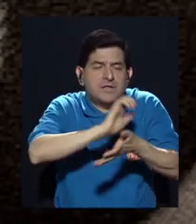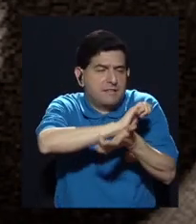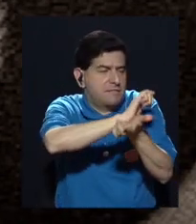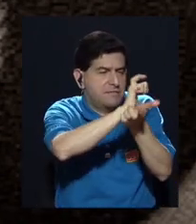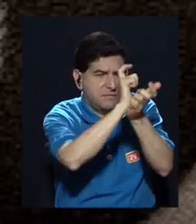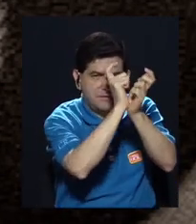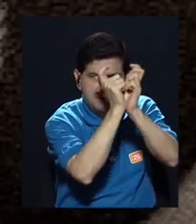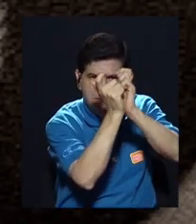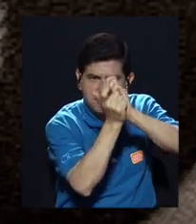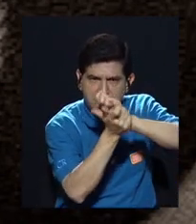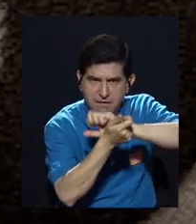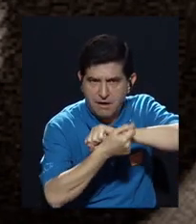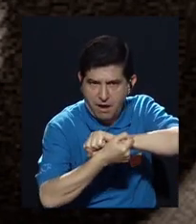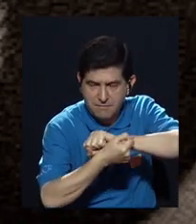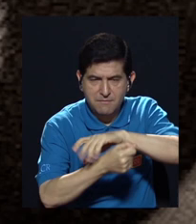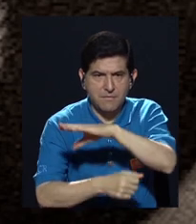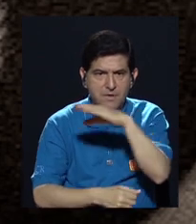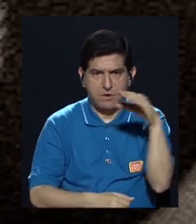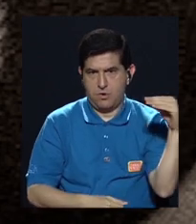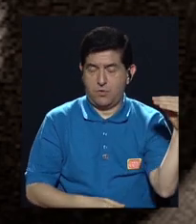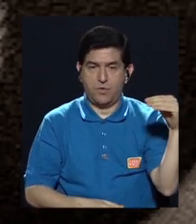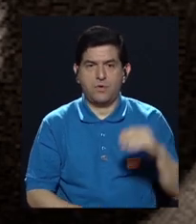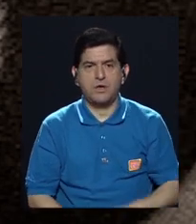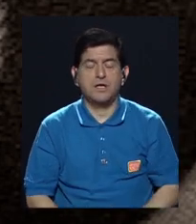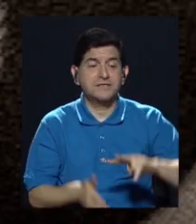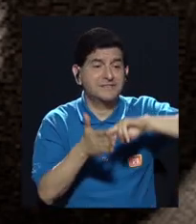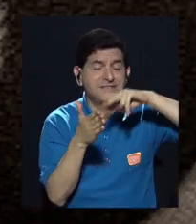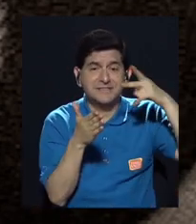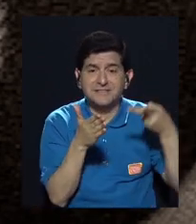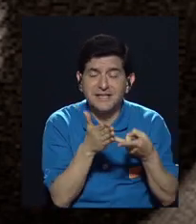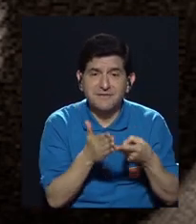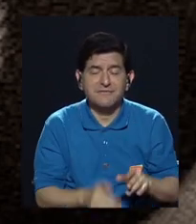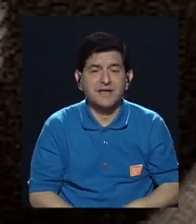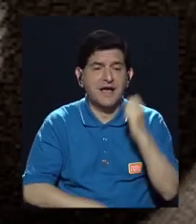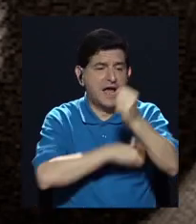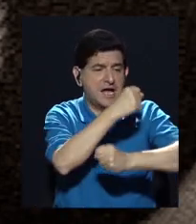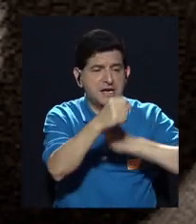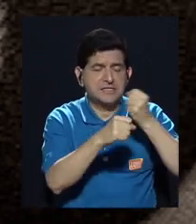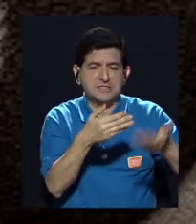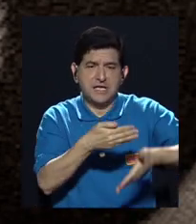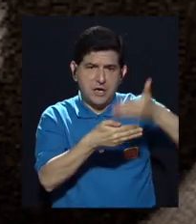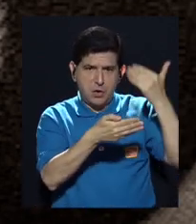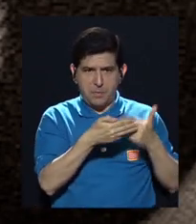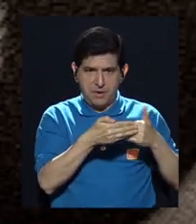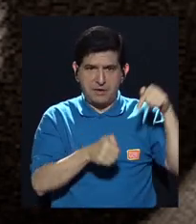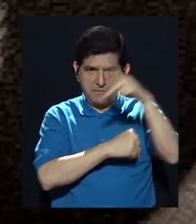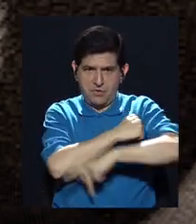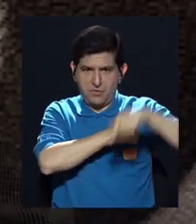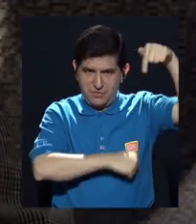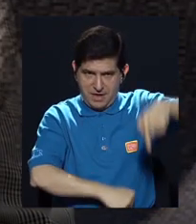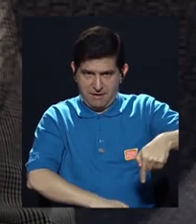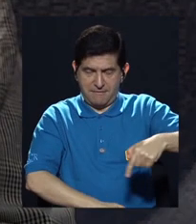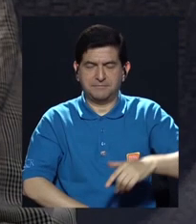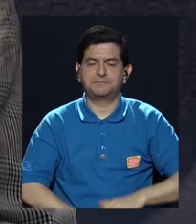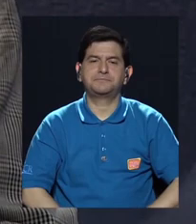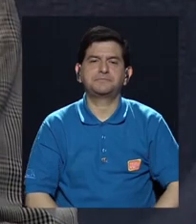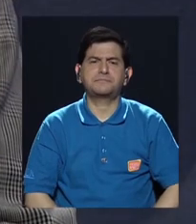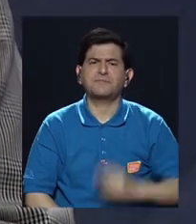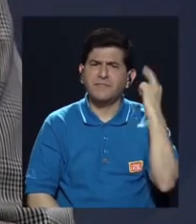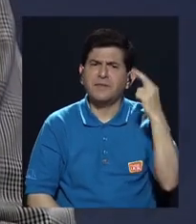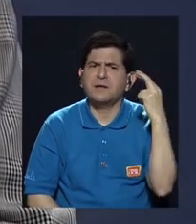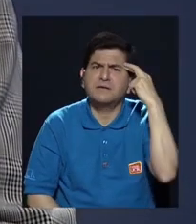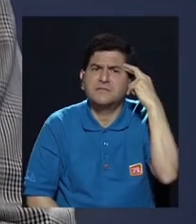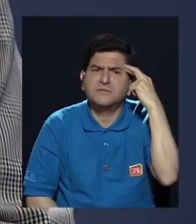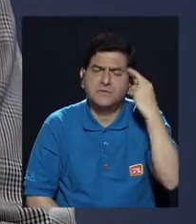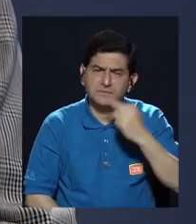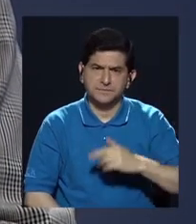la transformación y en lo que significó todo el siglo pasado para nuestro país.